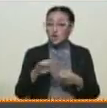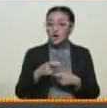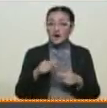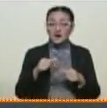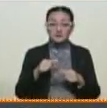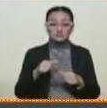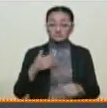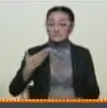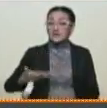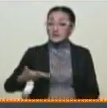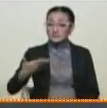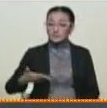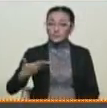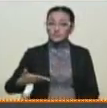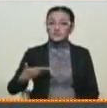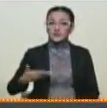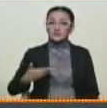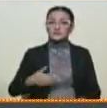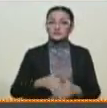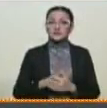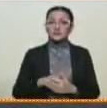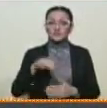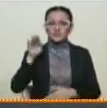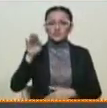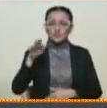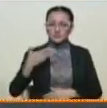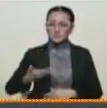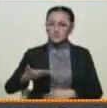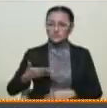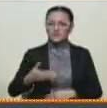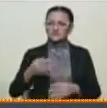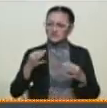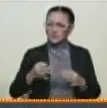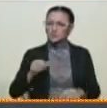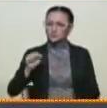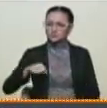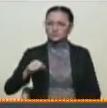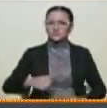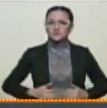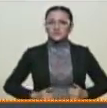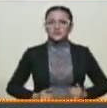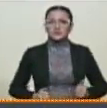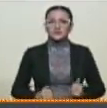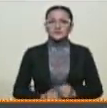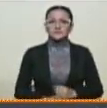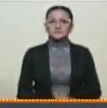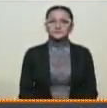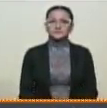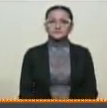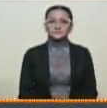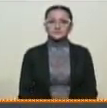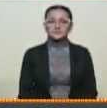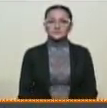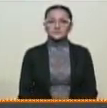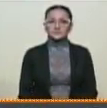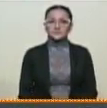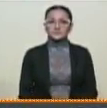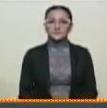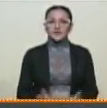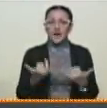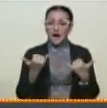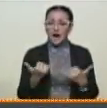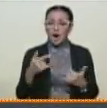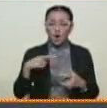muy importantes en el futuro, seguro, pero hoy por hoy estamos obligados